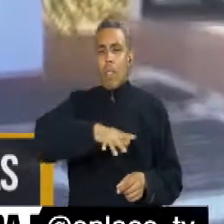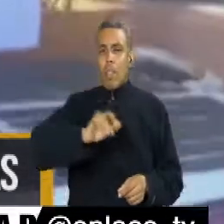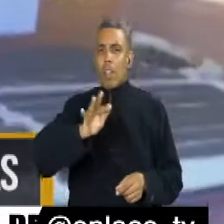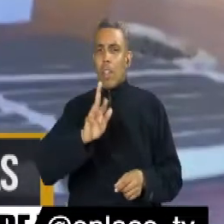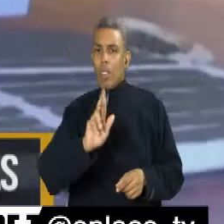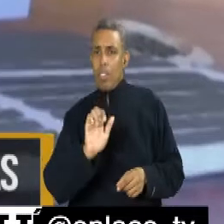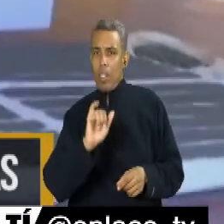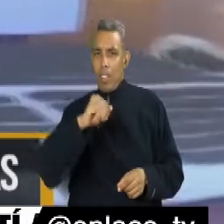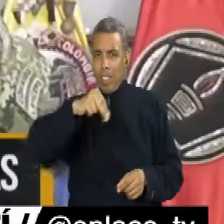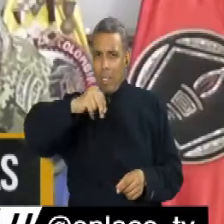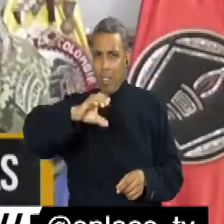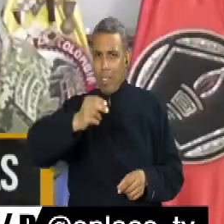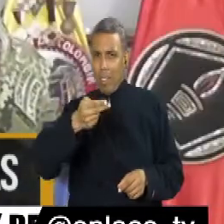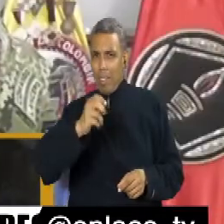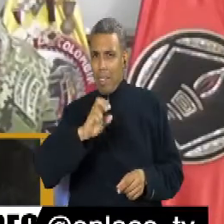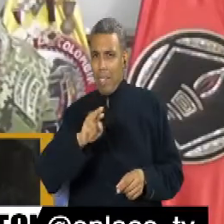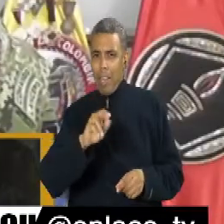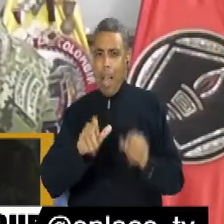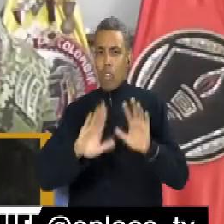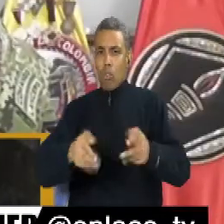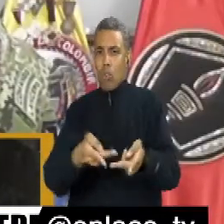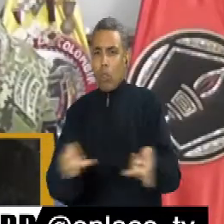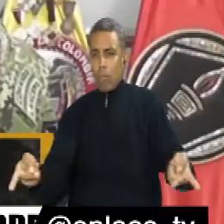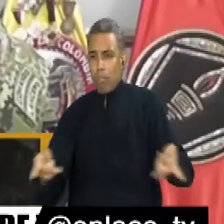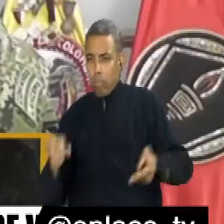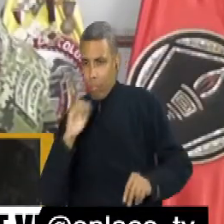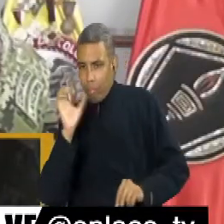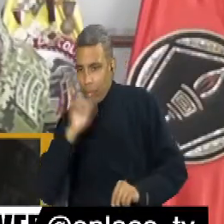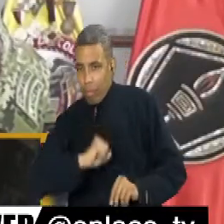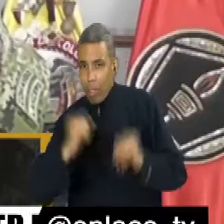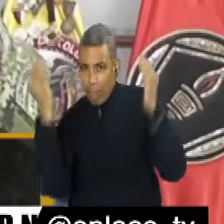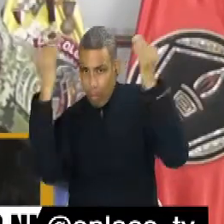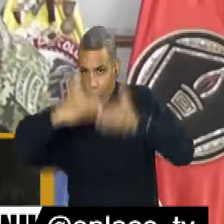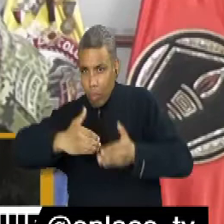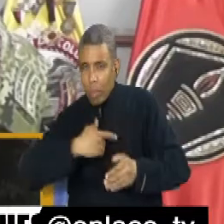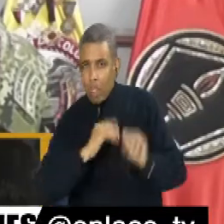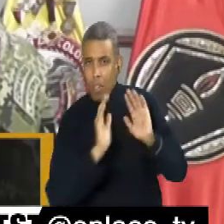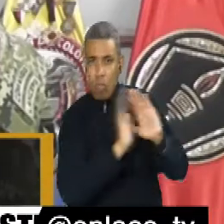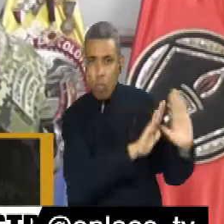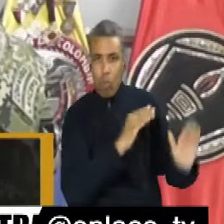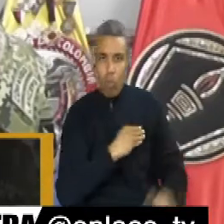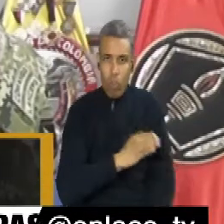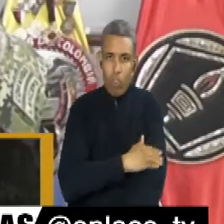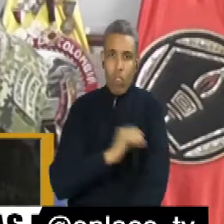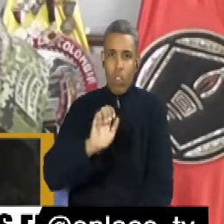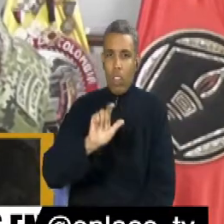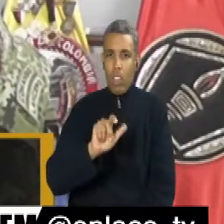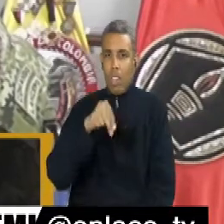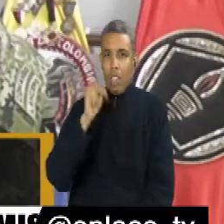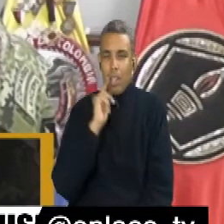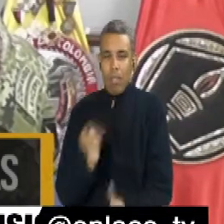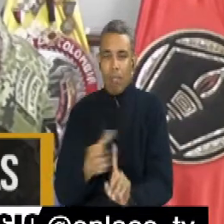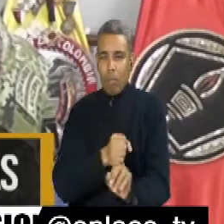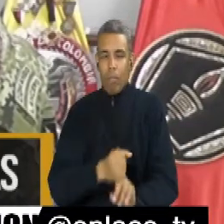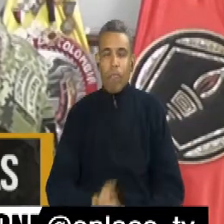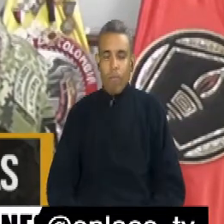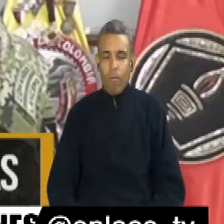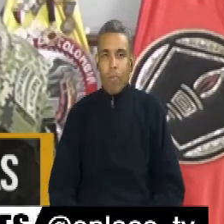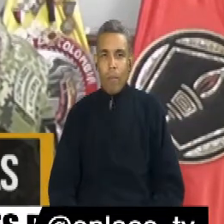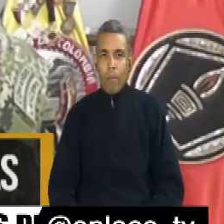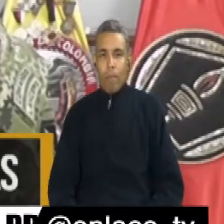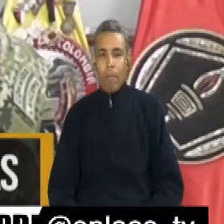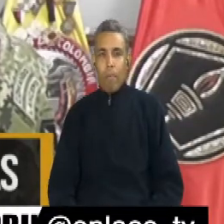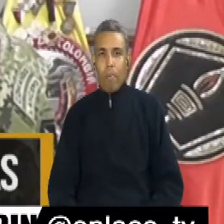al Frente de Guerra Darío Ramírez Castro, subregión sur-sur del Frente Edgar Amílcar Grimaldo Barón